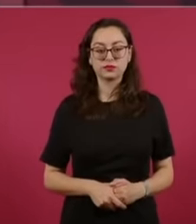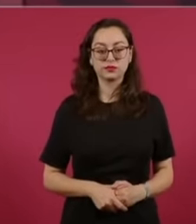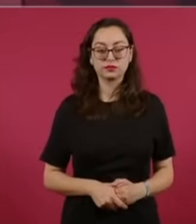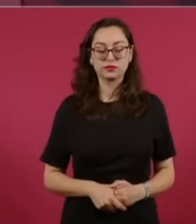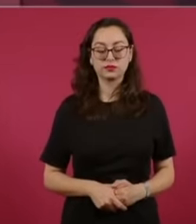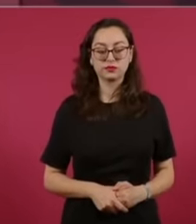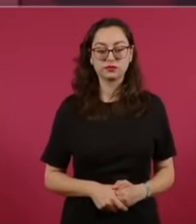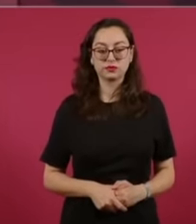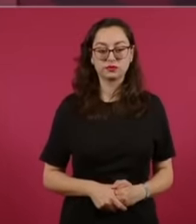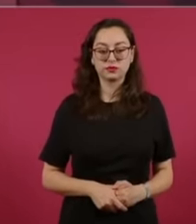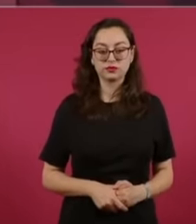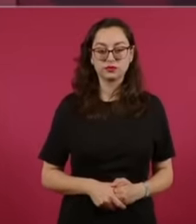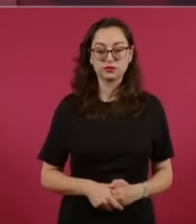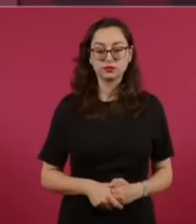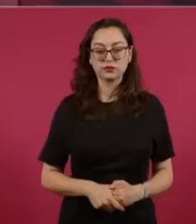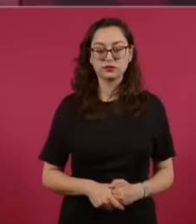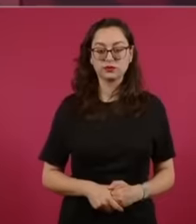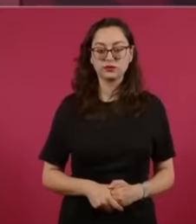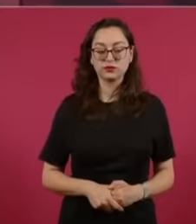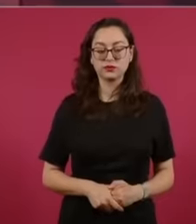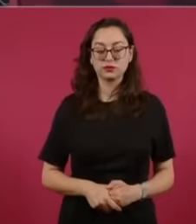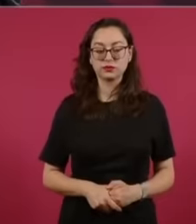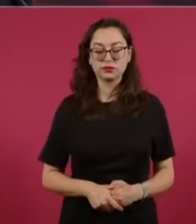sea tan